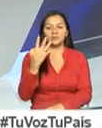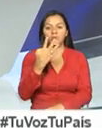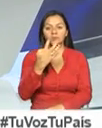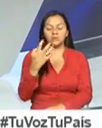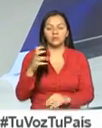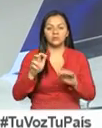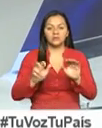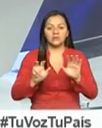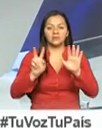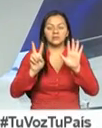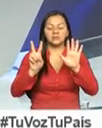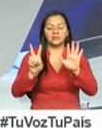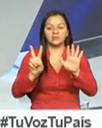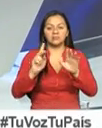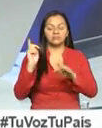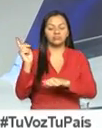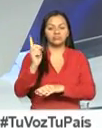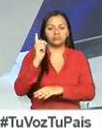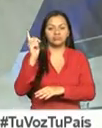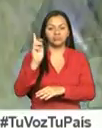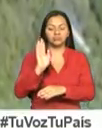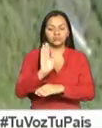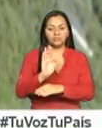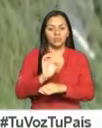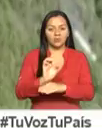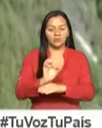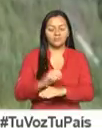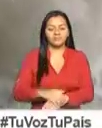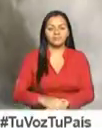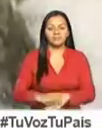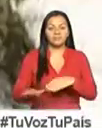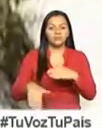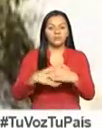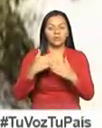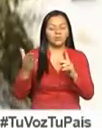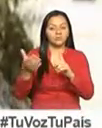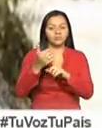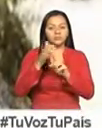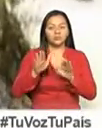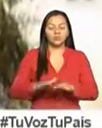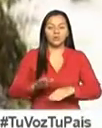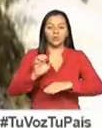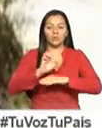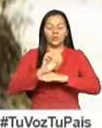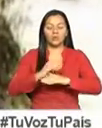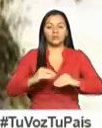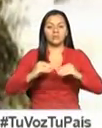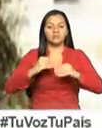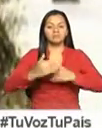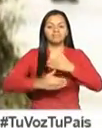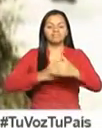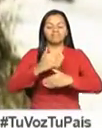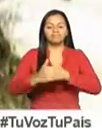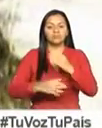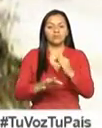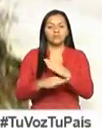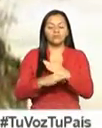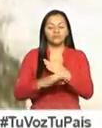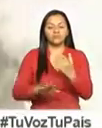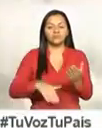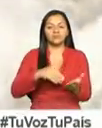487 megavatios al país. Un nuevo hito se instaura en Ecuador con la puesta en funcionamiento de la